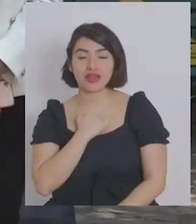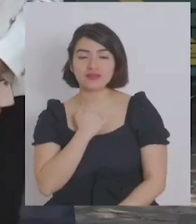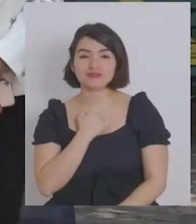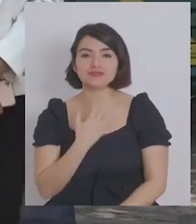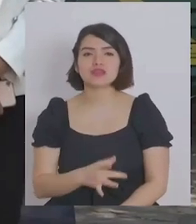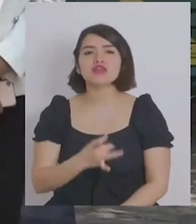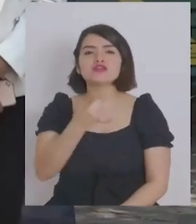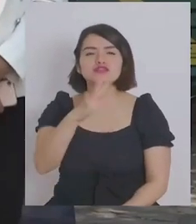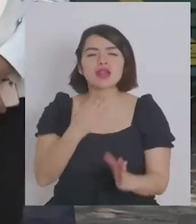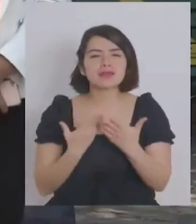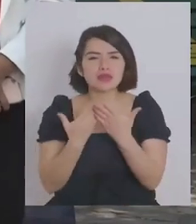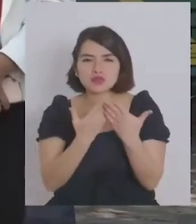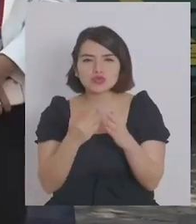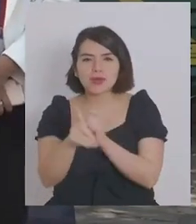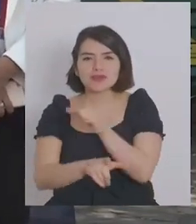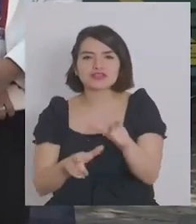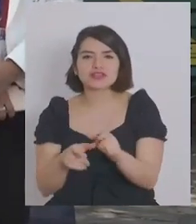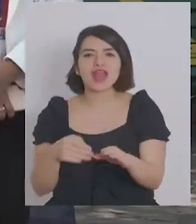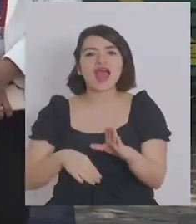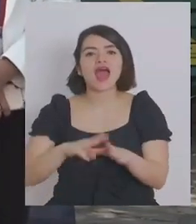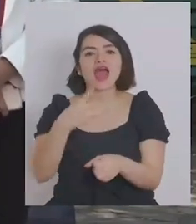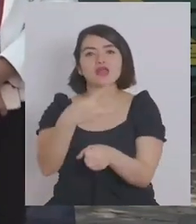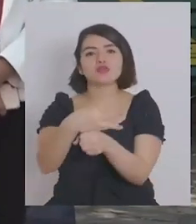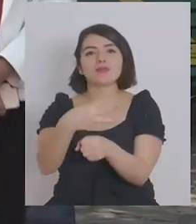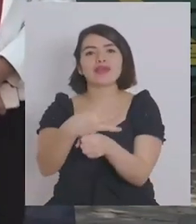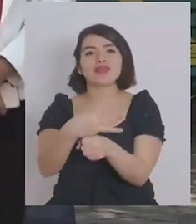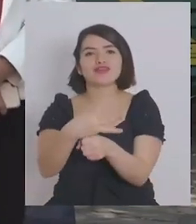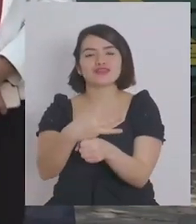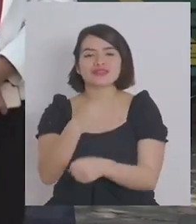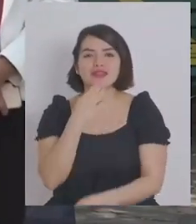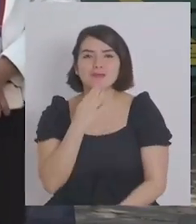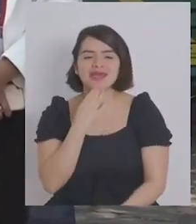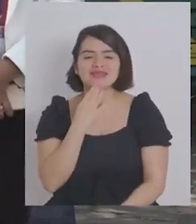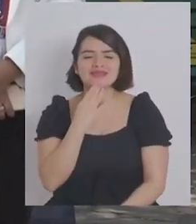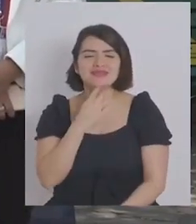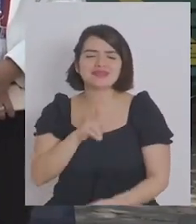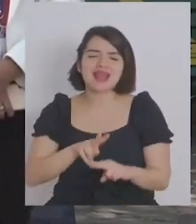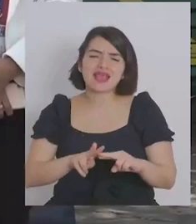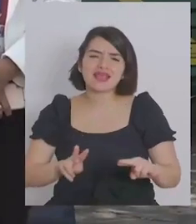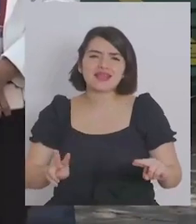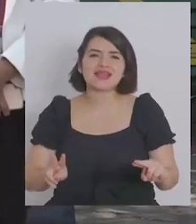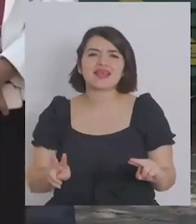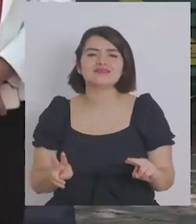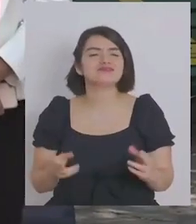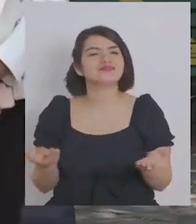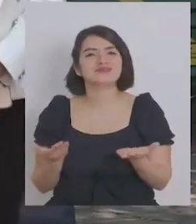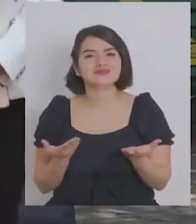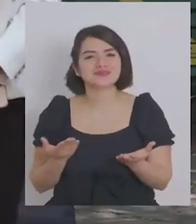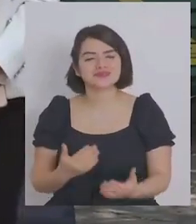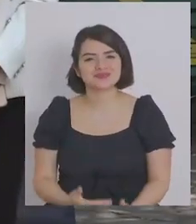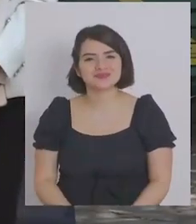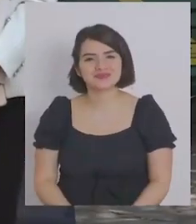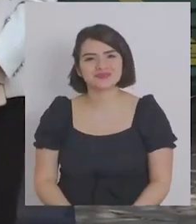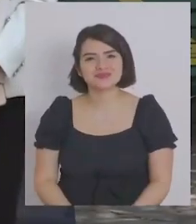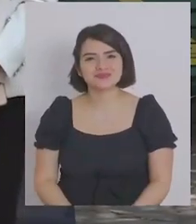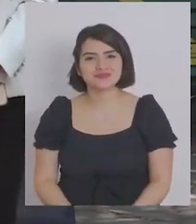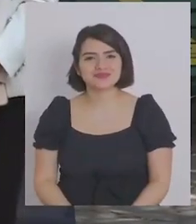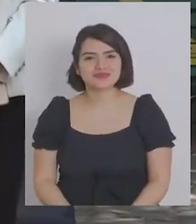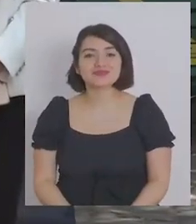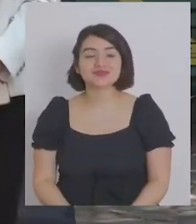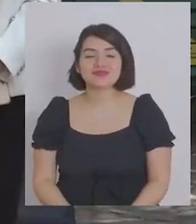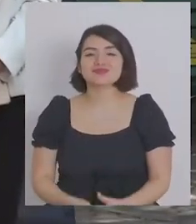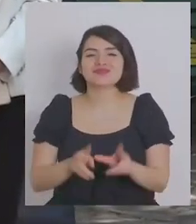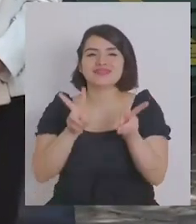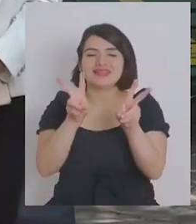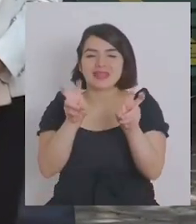solamente hacer estudio en adultos mayores también para tener tranquilidad mayor aún con respecto a todos los temas